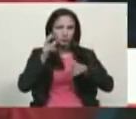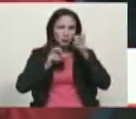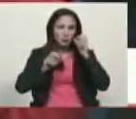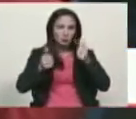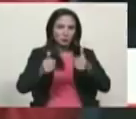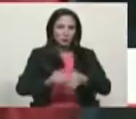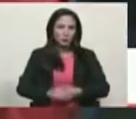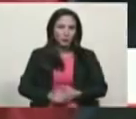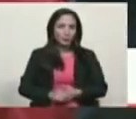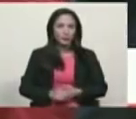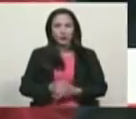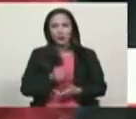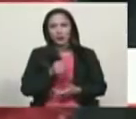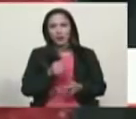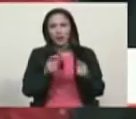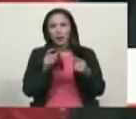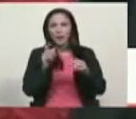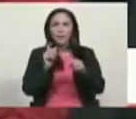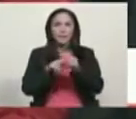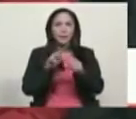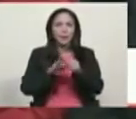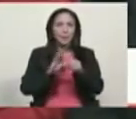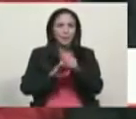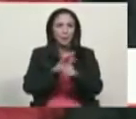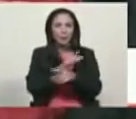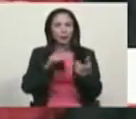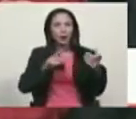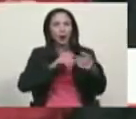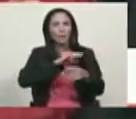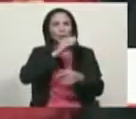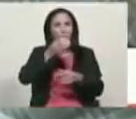Este formato así como del Banco Mundial es extraño.